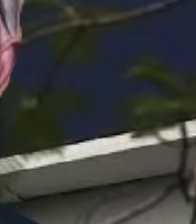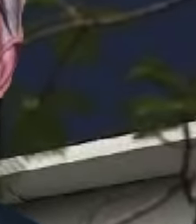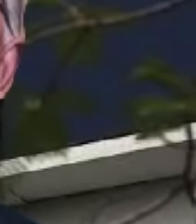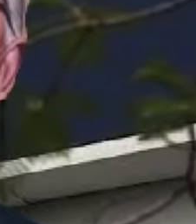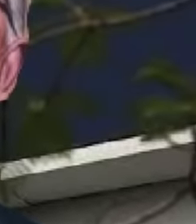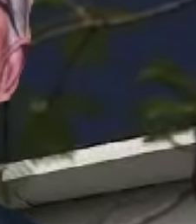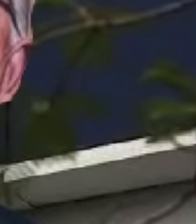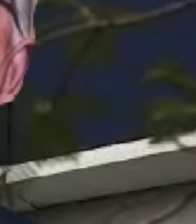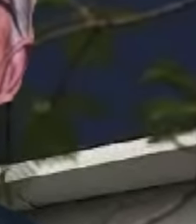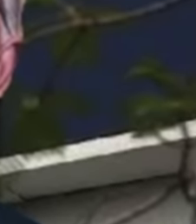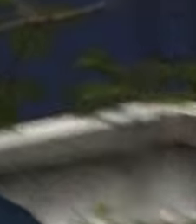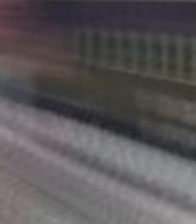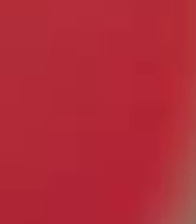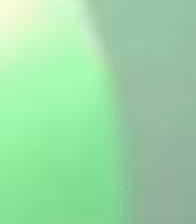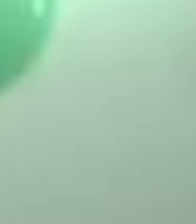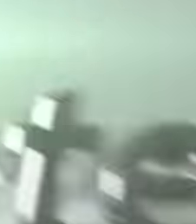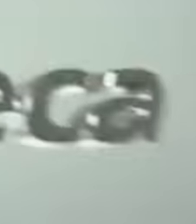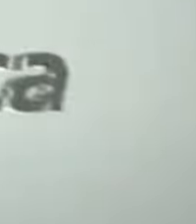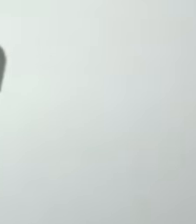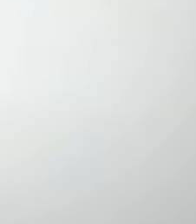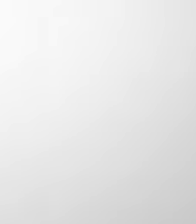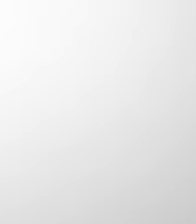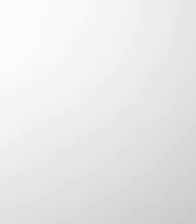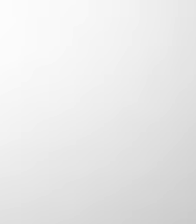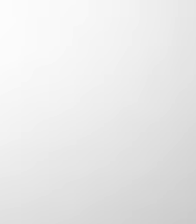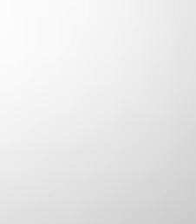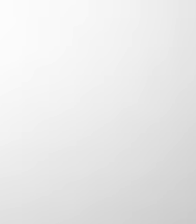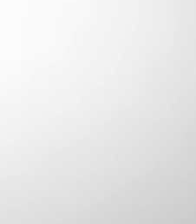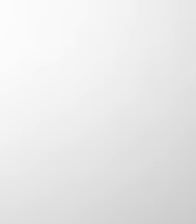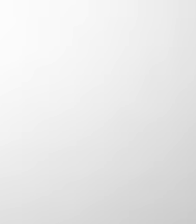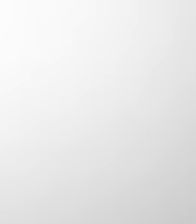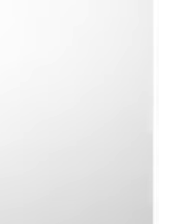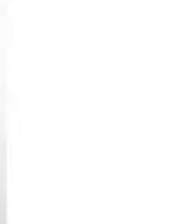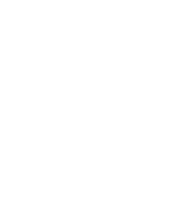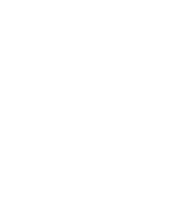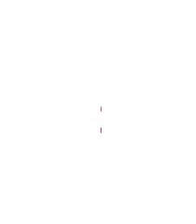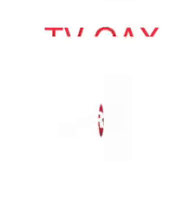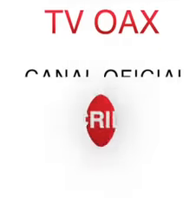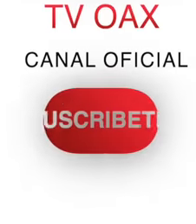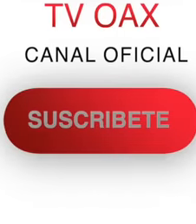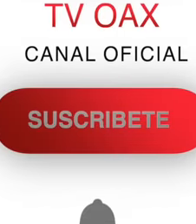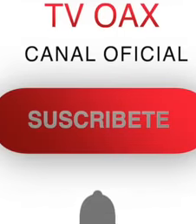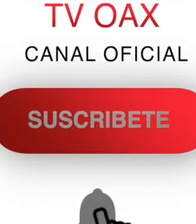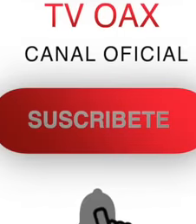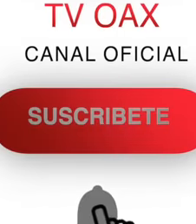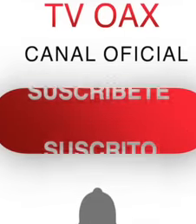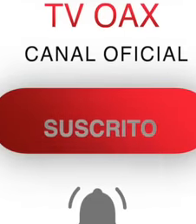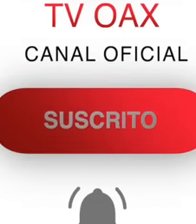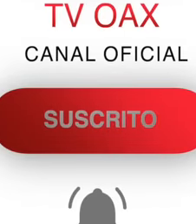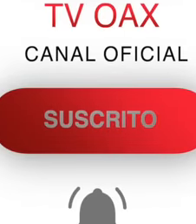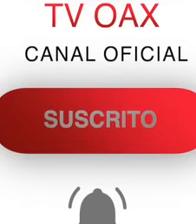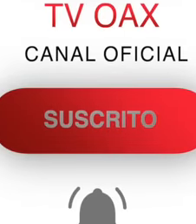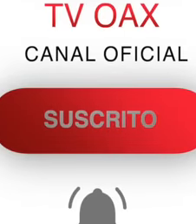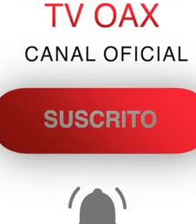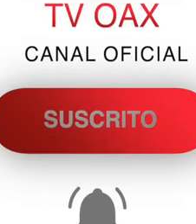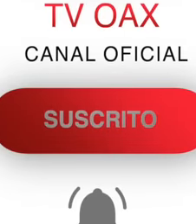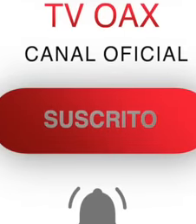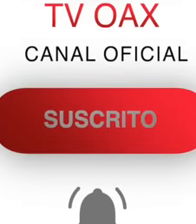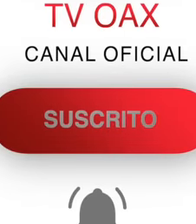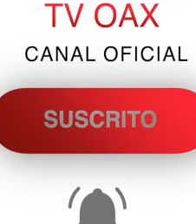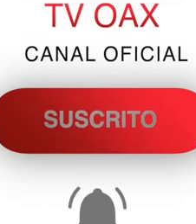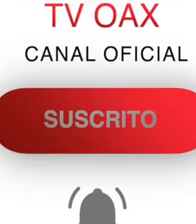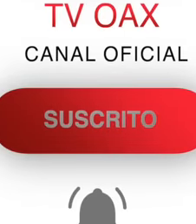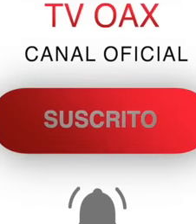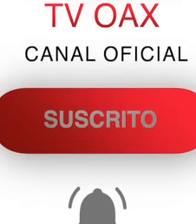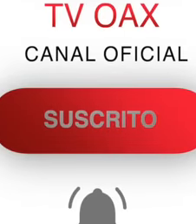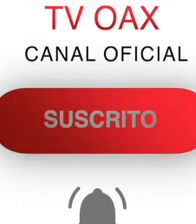Pliego, especialmente de Banco Azteca, no son viables y podrían estar al borde de la quiebra.